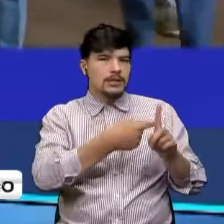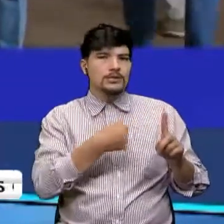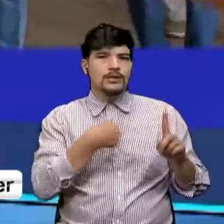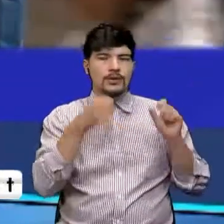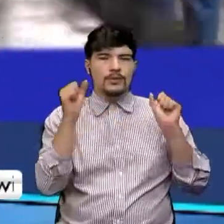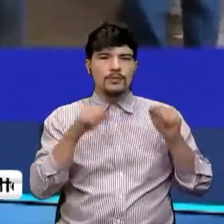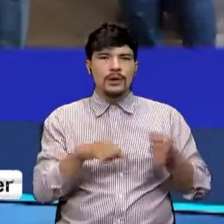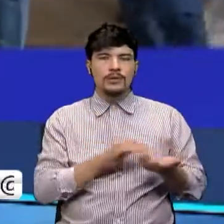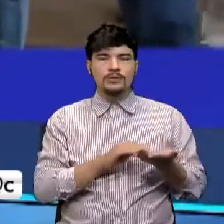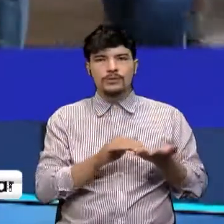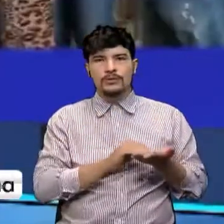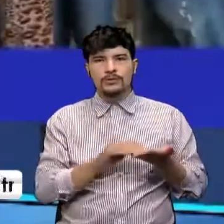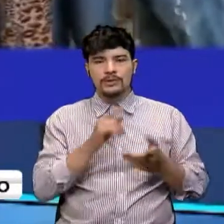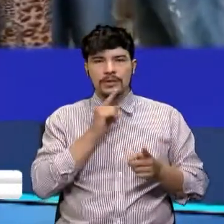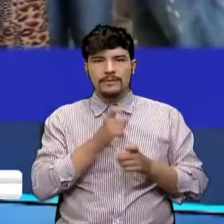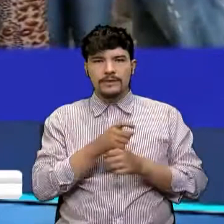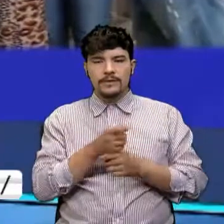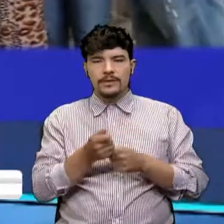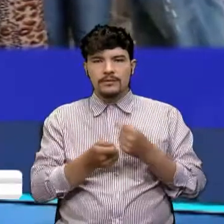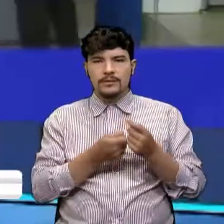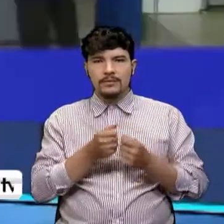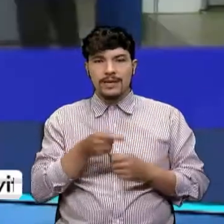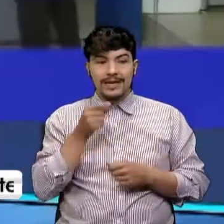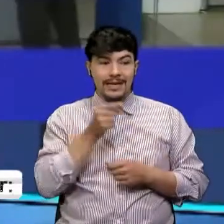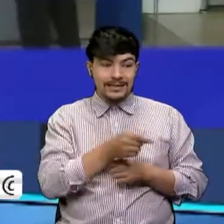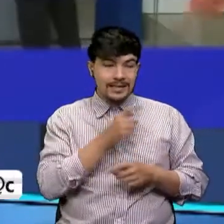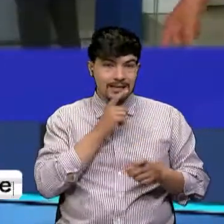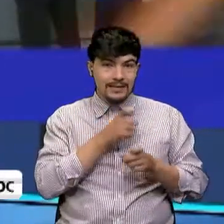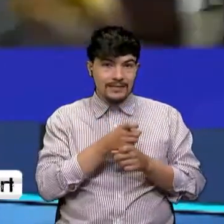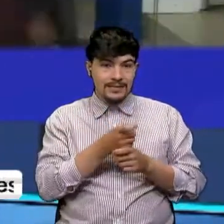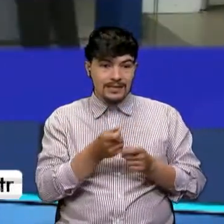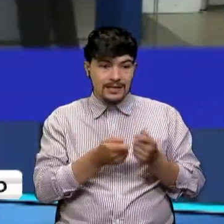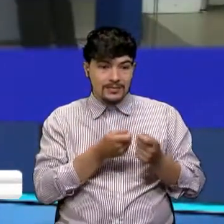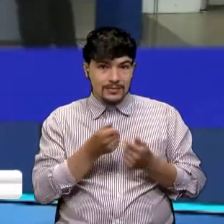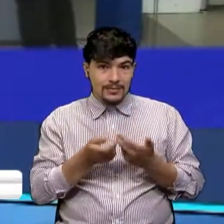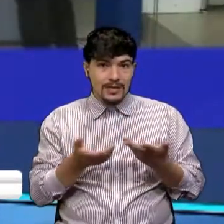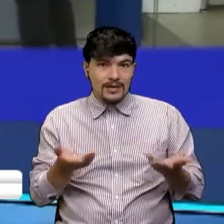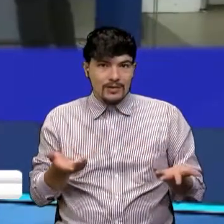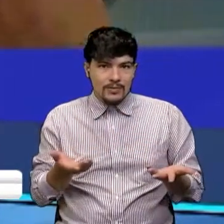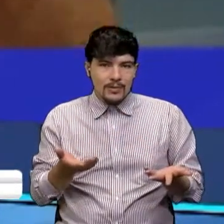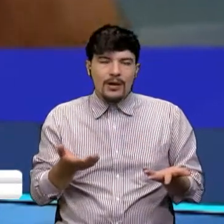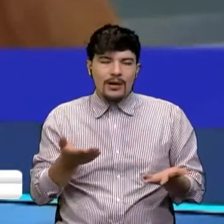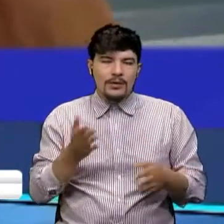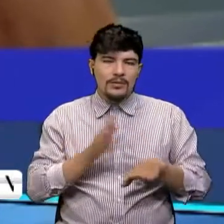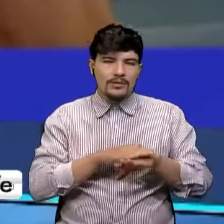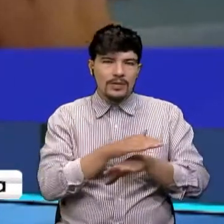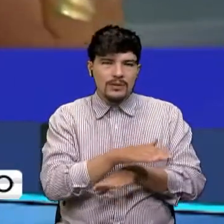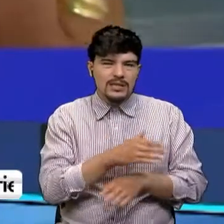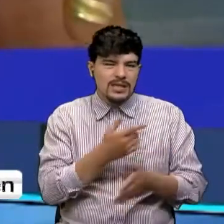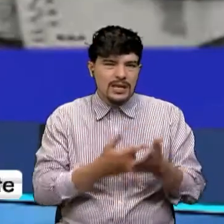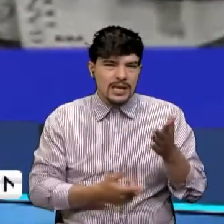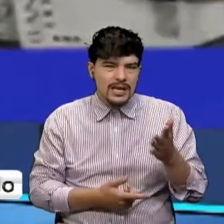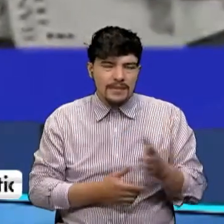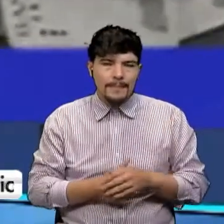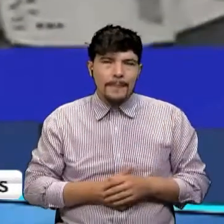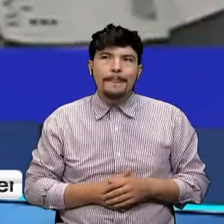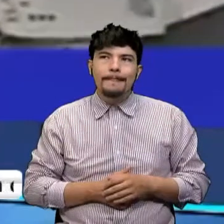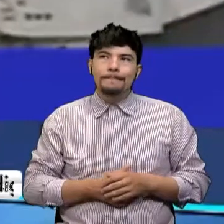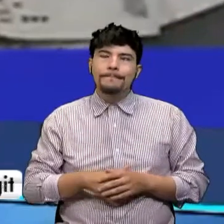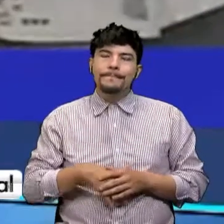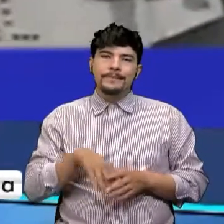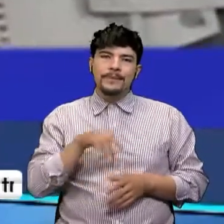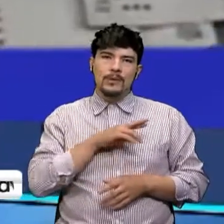solucionar sus dificultades económicas. Estas dificultades económicas pues nos hacen que tengamos a su